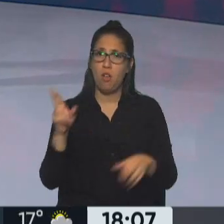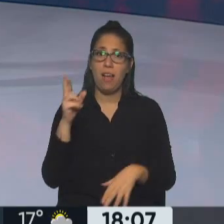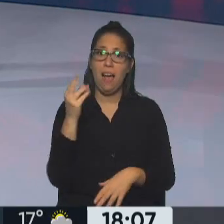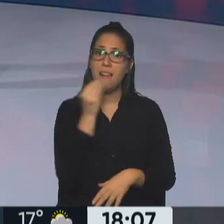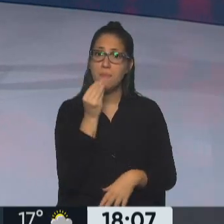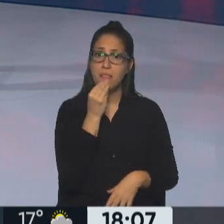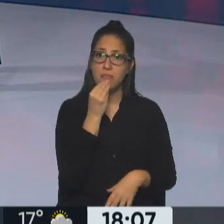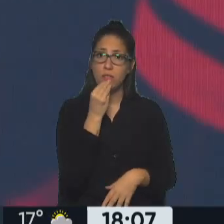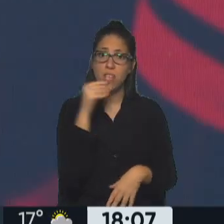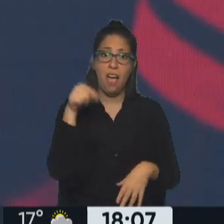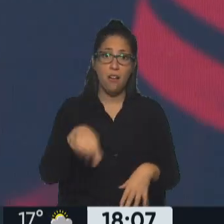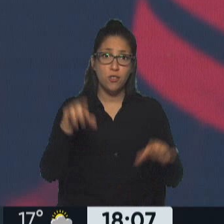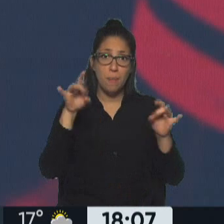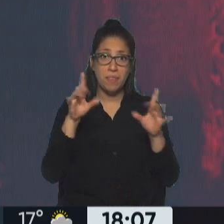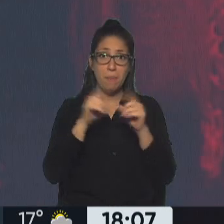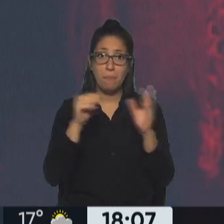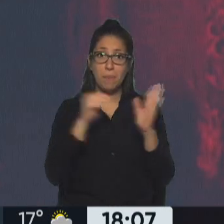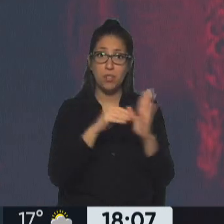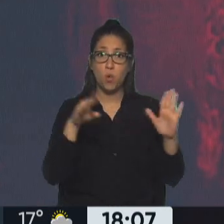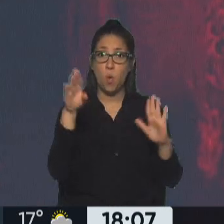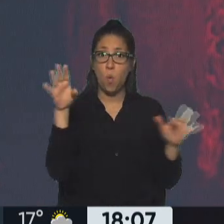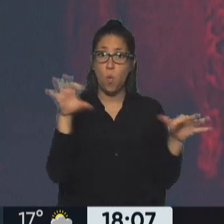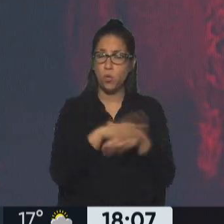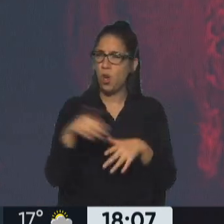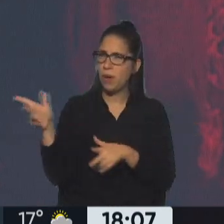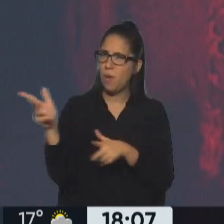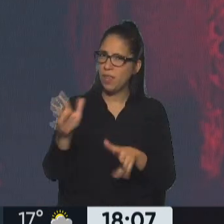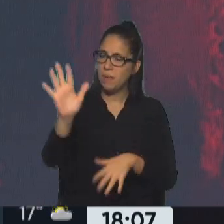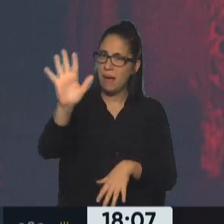seguir descansando solamente en precios justos? Sí, déjame pasar en limpio lo que acabas